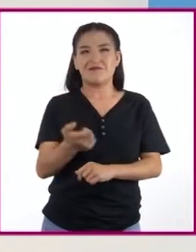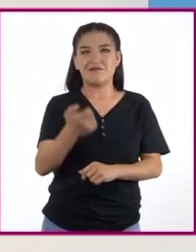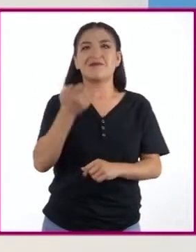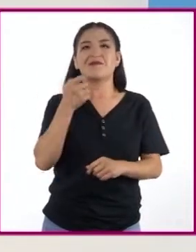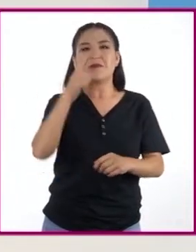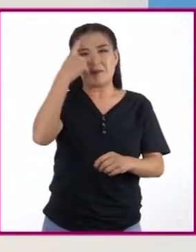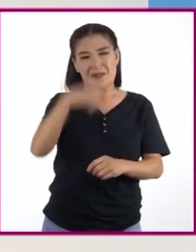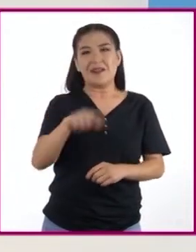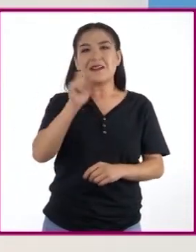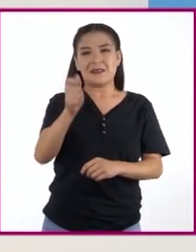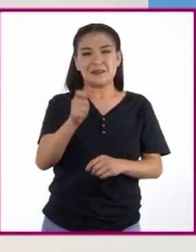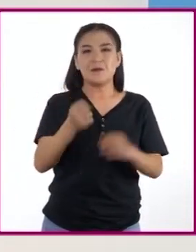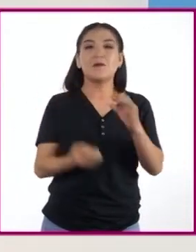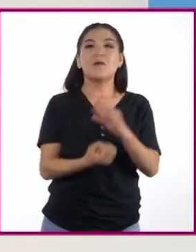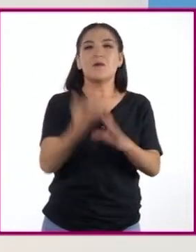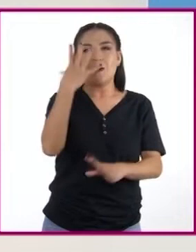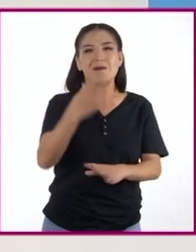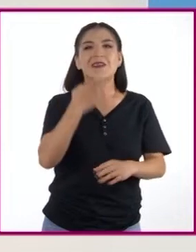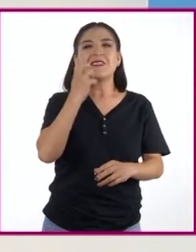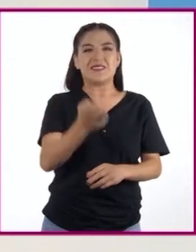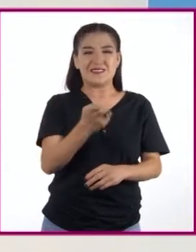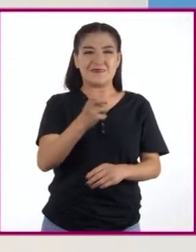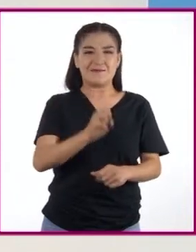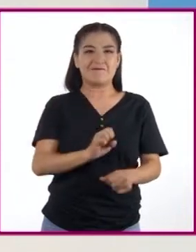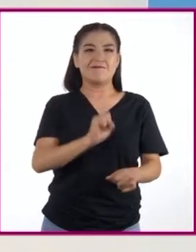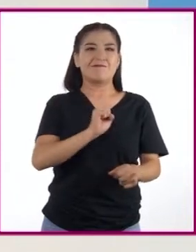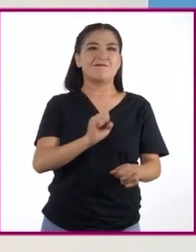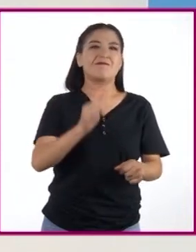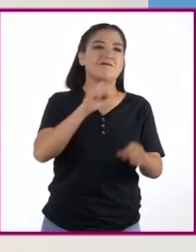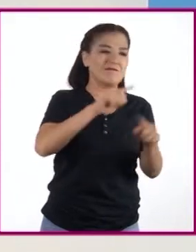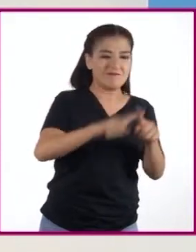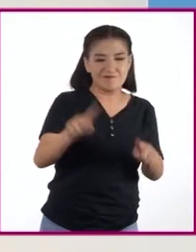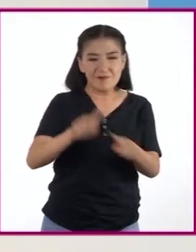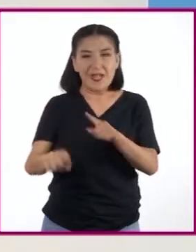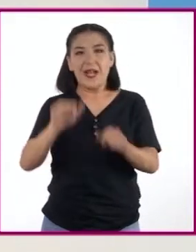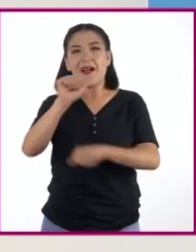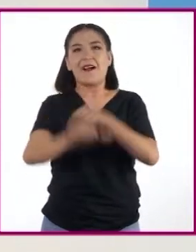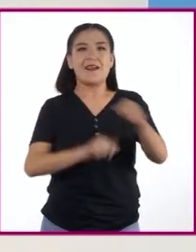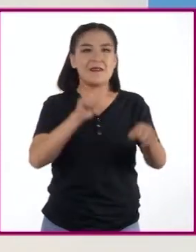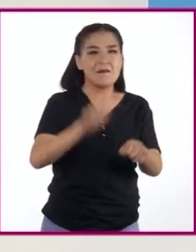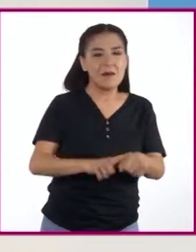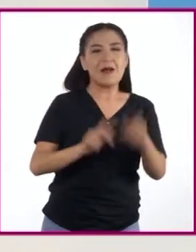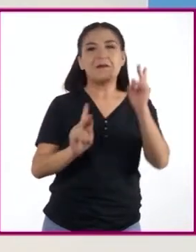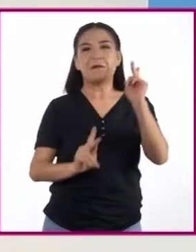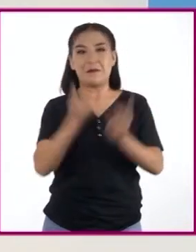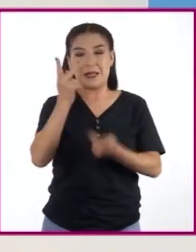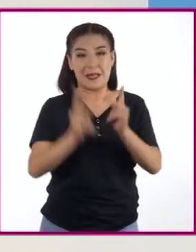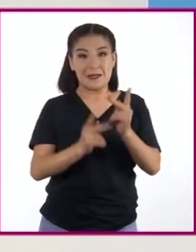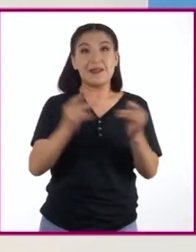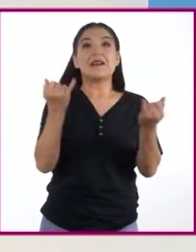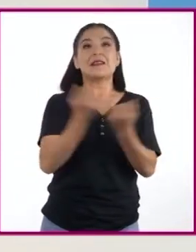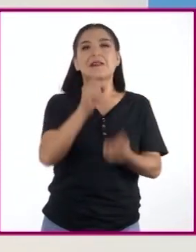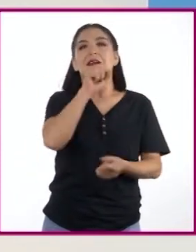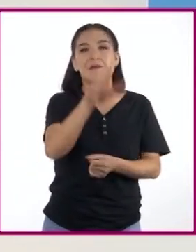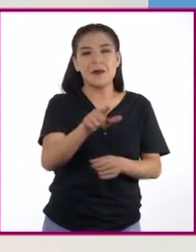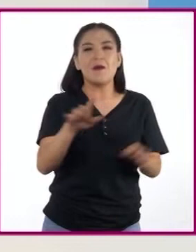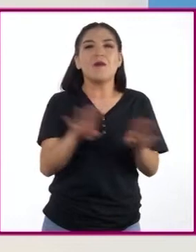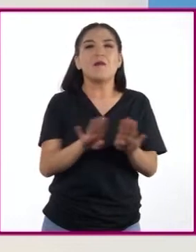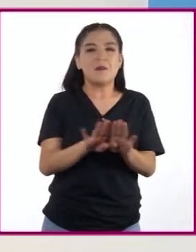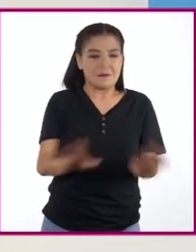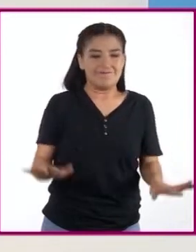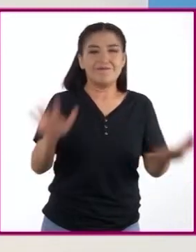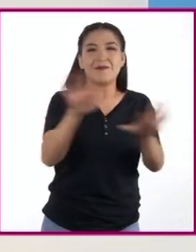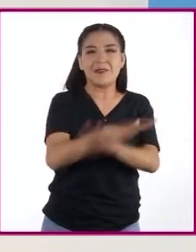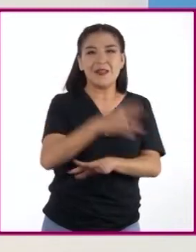de la introducción de nuevas especies vegetales y animales, y con ello los cambios en el